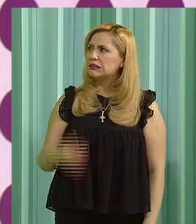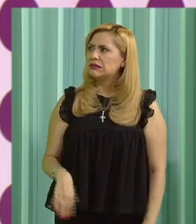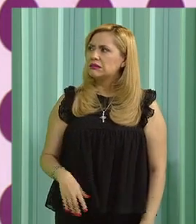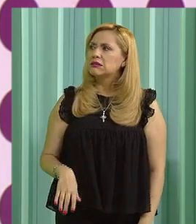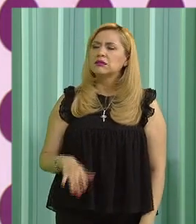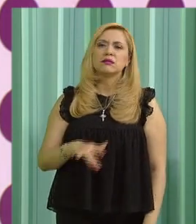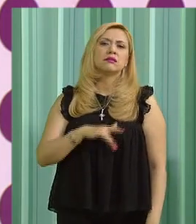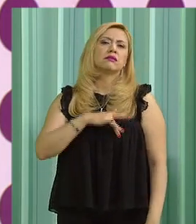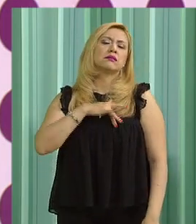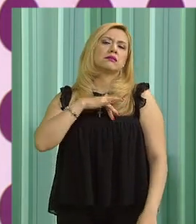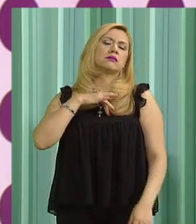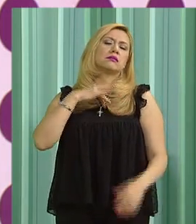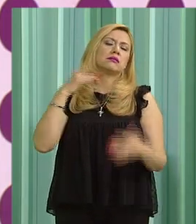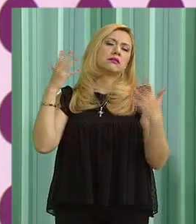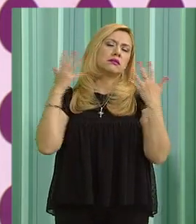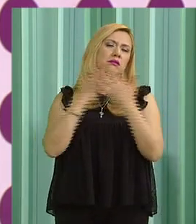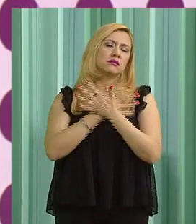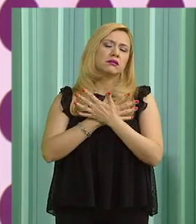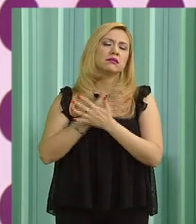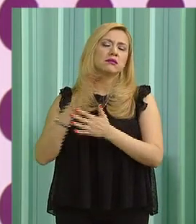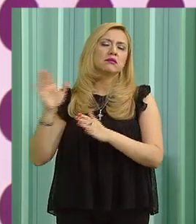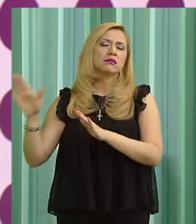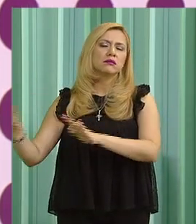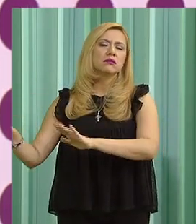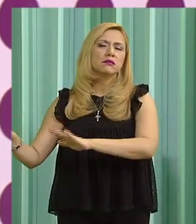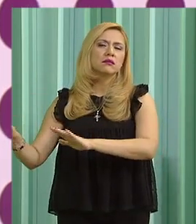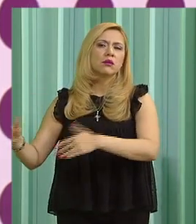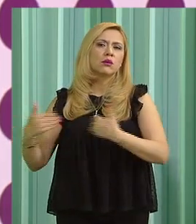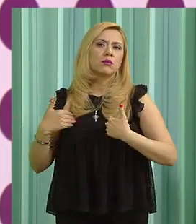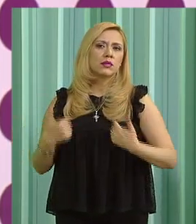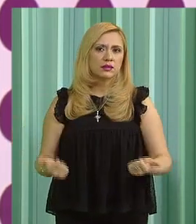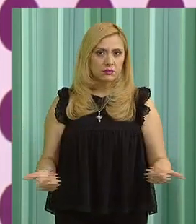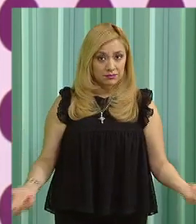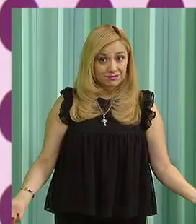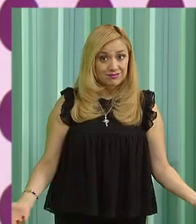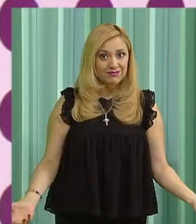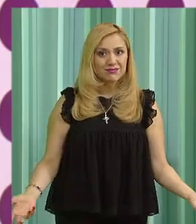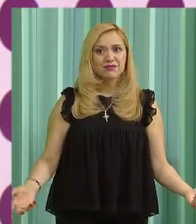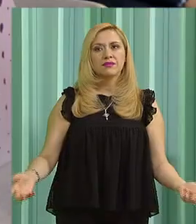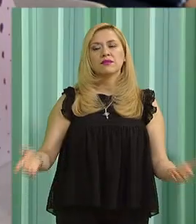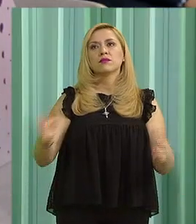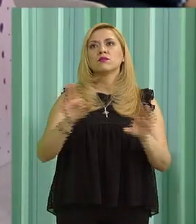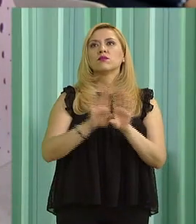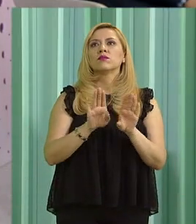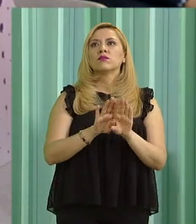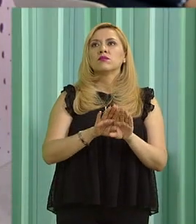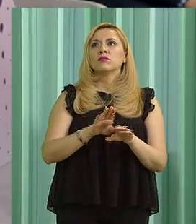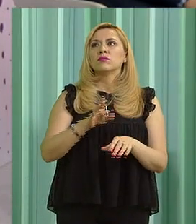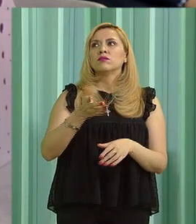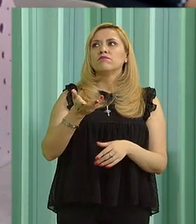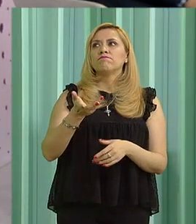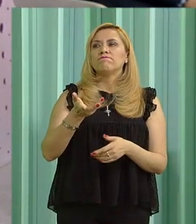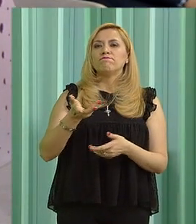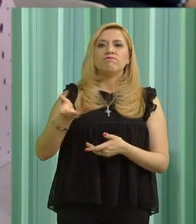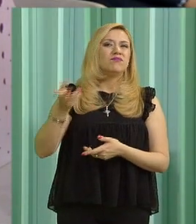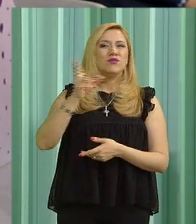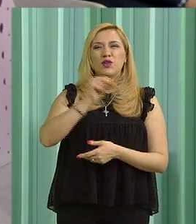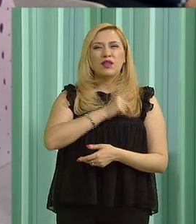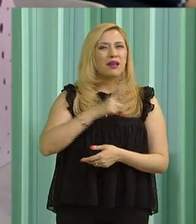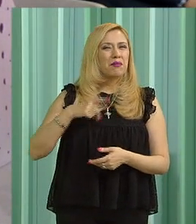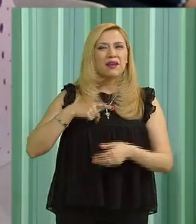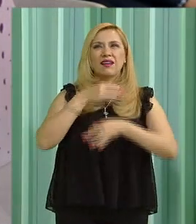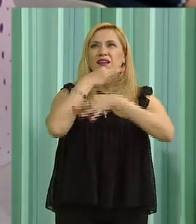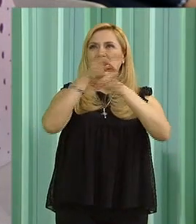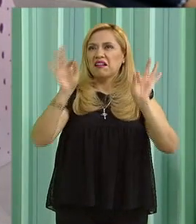más empáticas, porque desde nuestro lado podemos hacer muchísimo, no solo trabajando en una sociedad civil, ¿no? O sea, podemos no compartir noticias